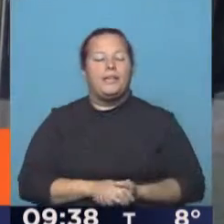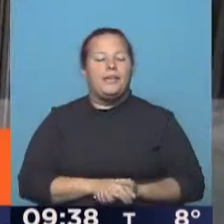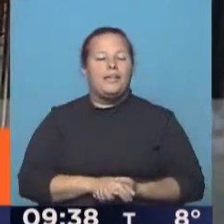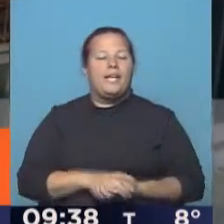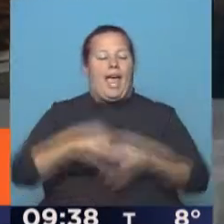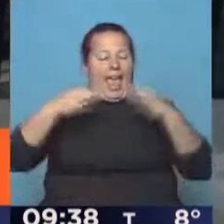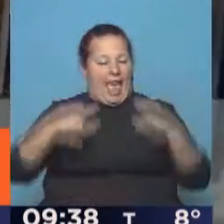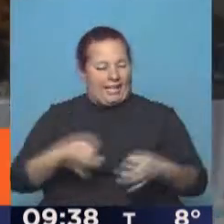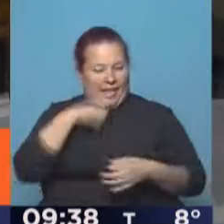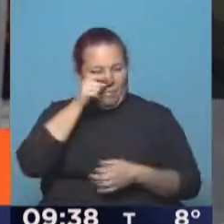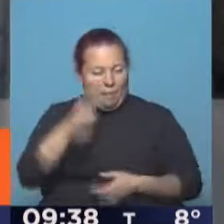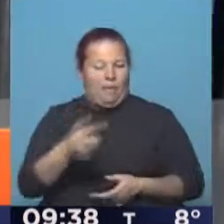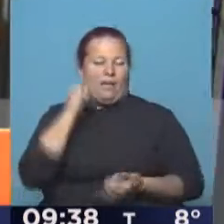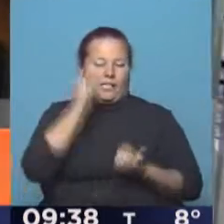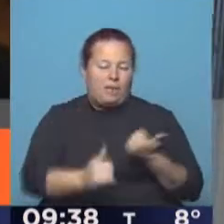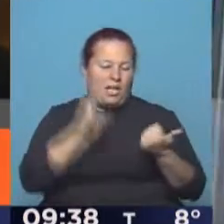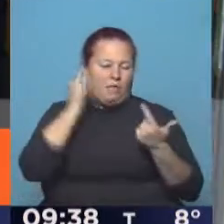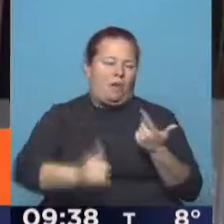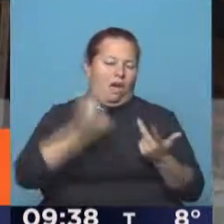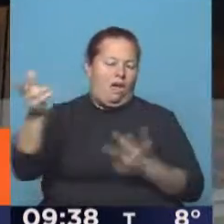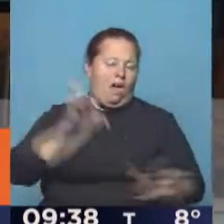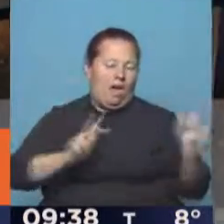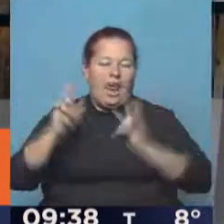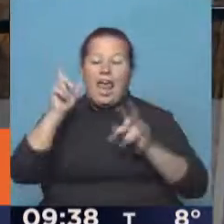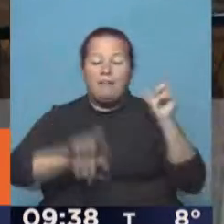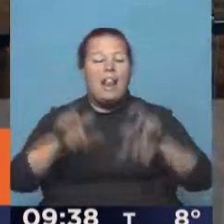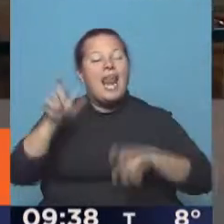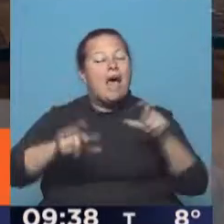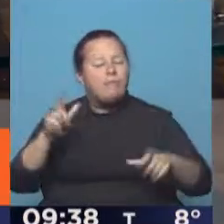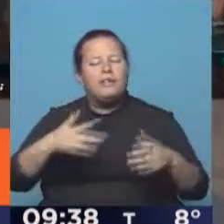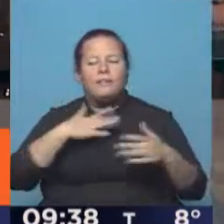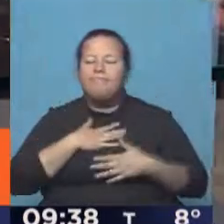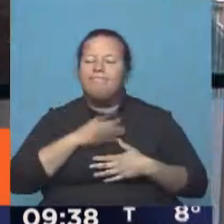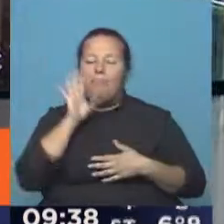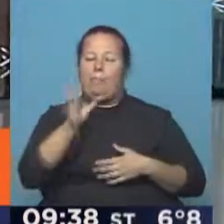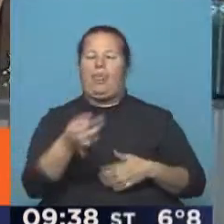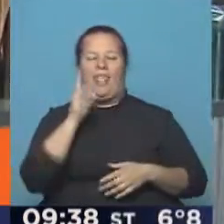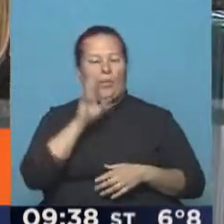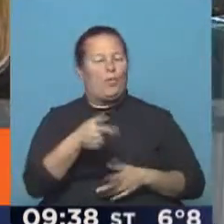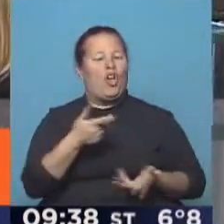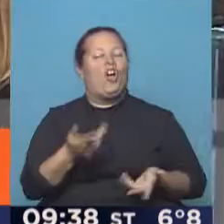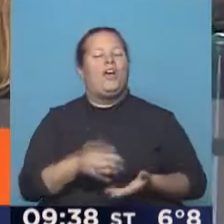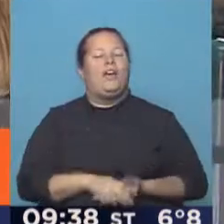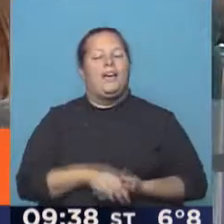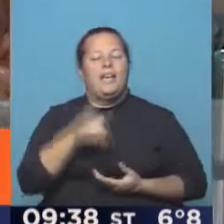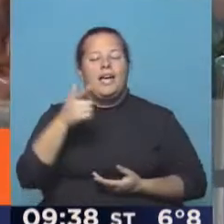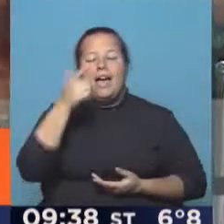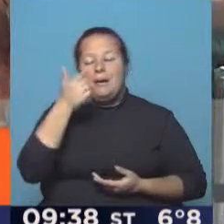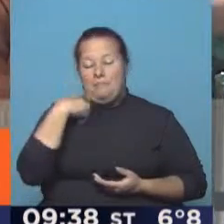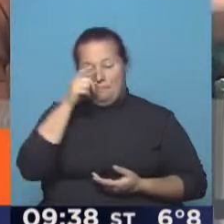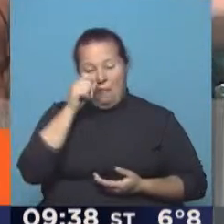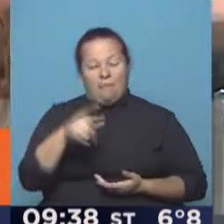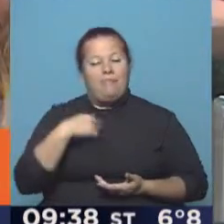la ética de él, que te la marcan, te la remarca la gente lo ha percibido. Es decir, don Arturo, creo